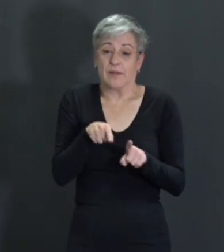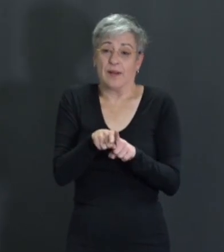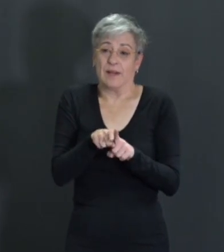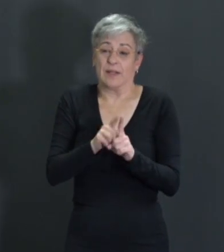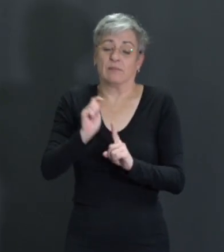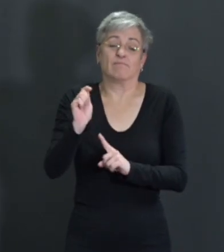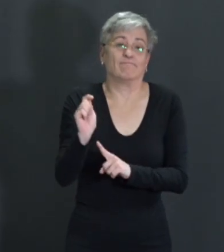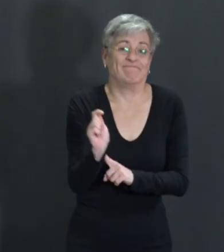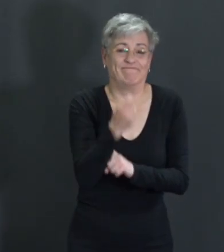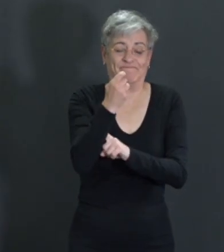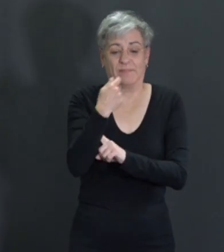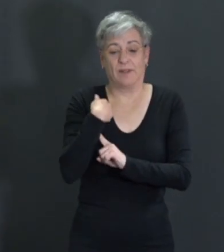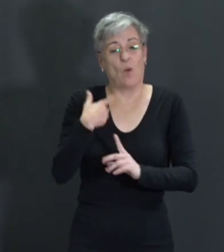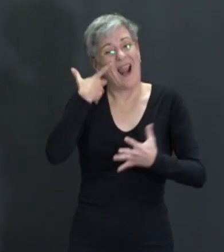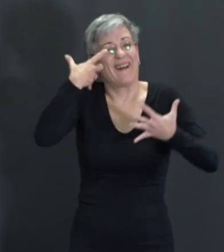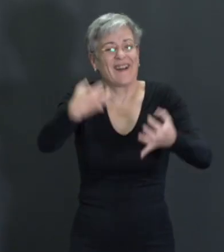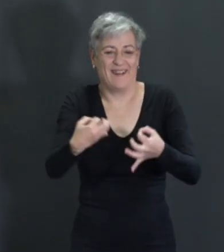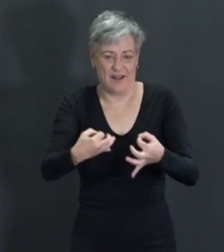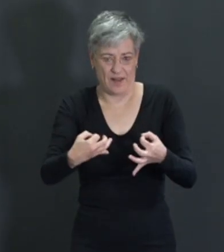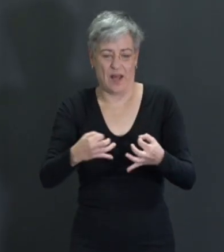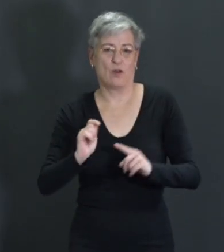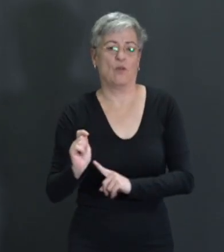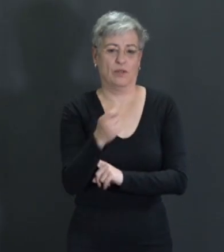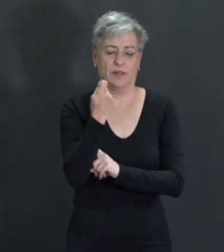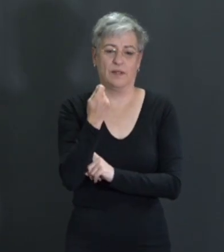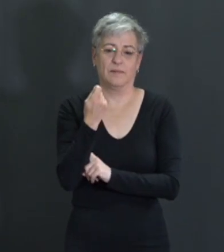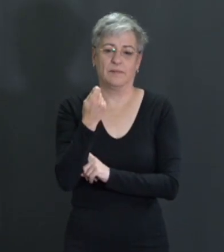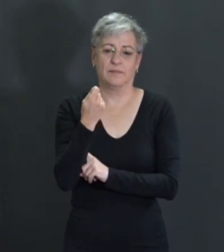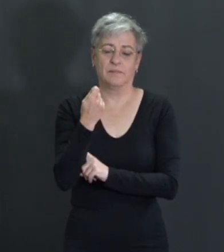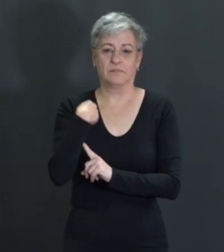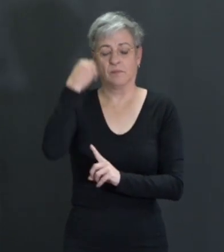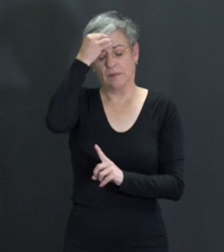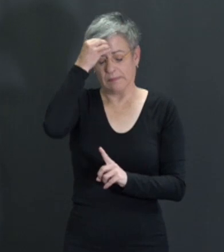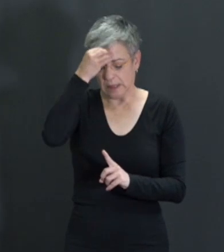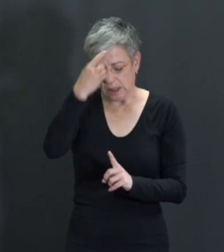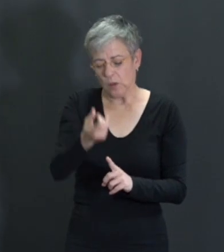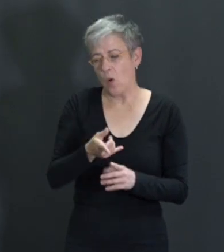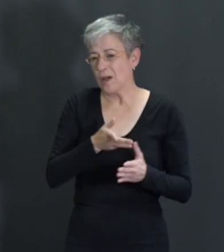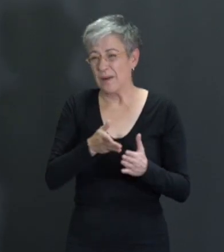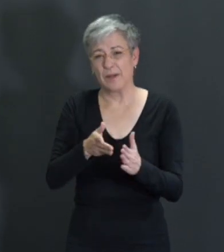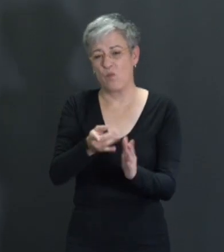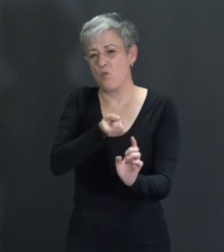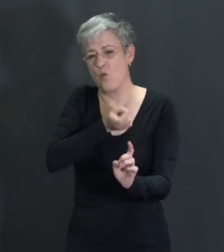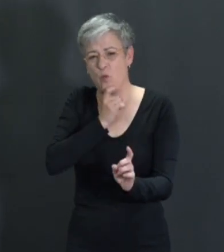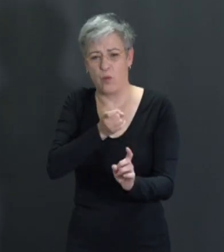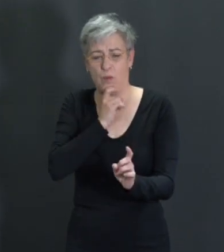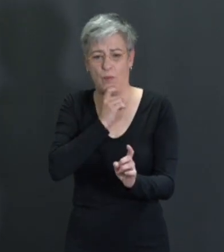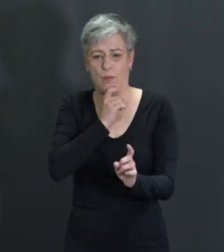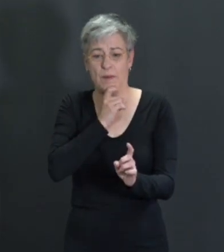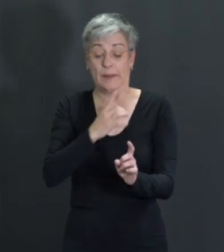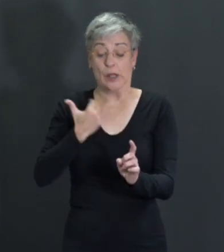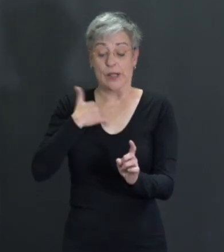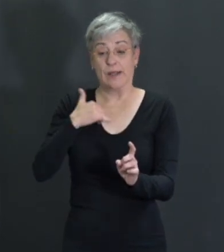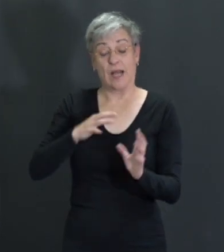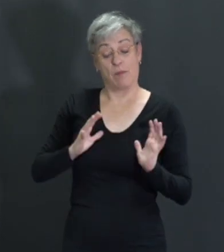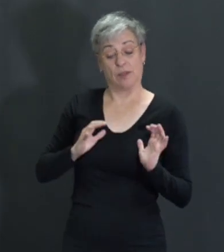convertirse en parte en realidad, ¿no? Yo creo que es un camino tortuoso y dificilísimo, pero que ya está emprendido por